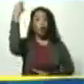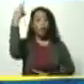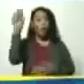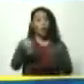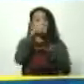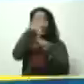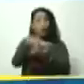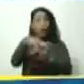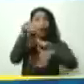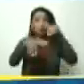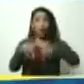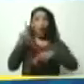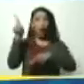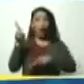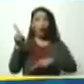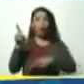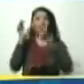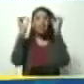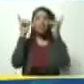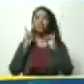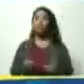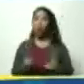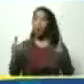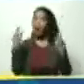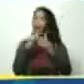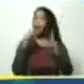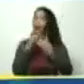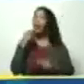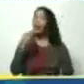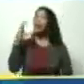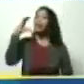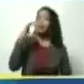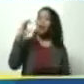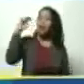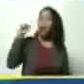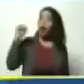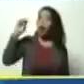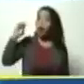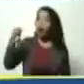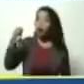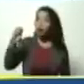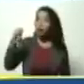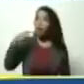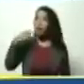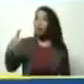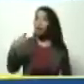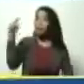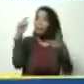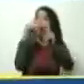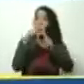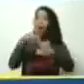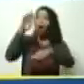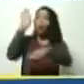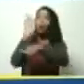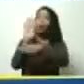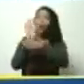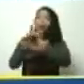como órgano rector la palabra que diga el consejo nacional electoral palabra sagrada